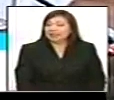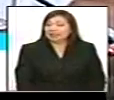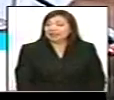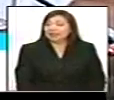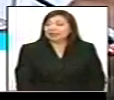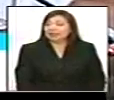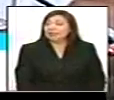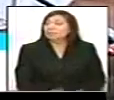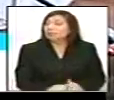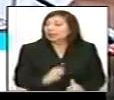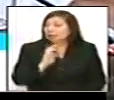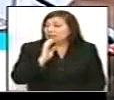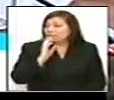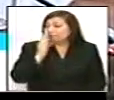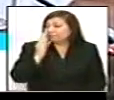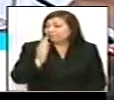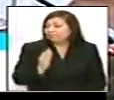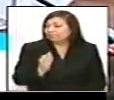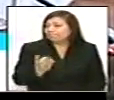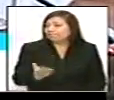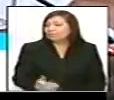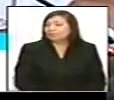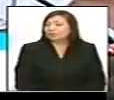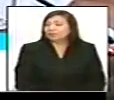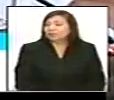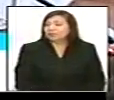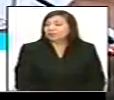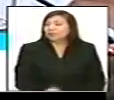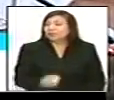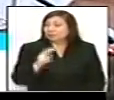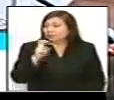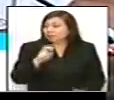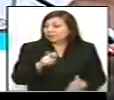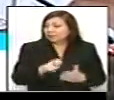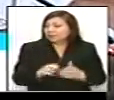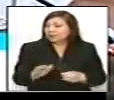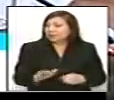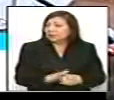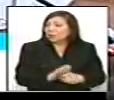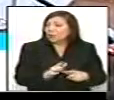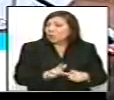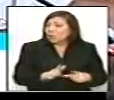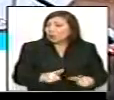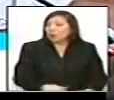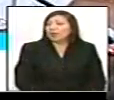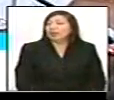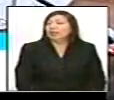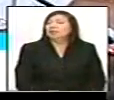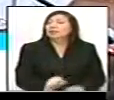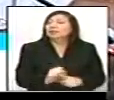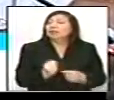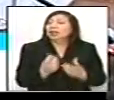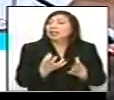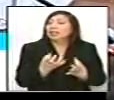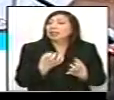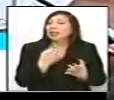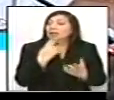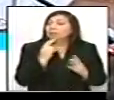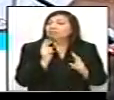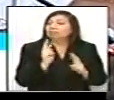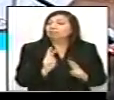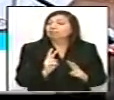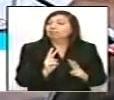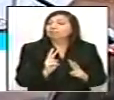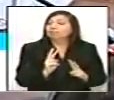Si hablemos con toda sinceridad. Si los mineros están ocupando un área es porque socialmente quieren una